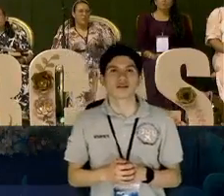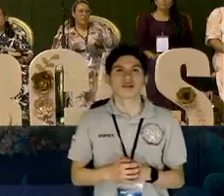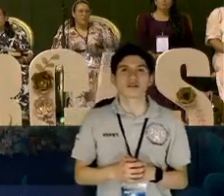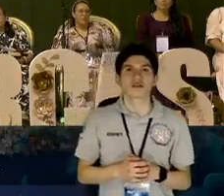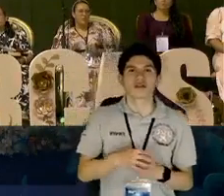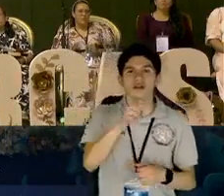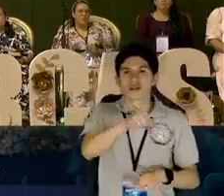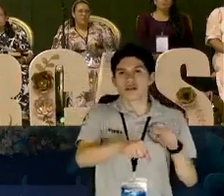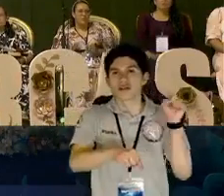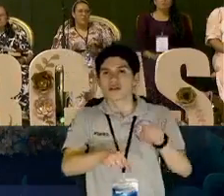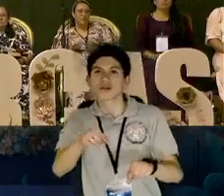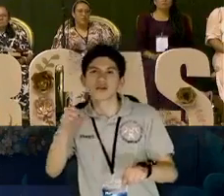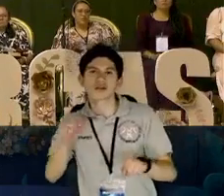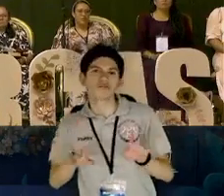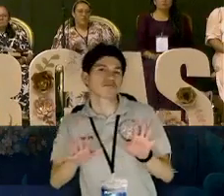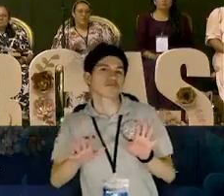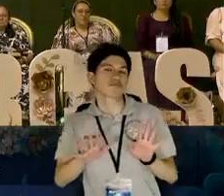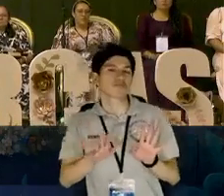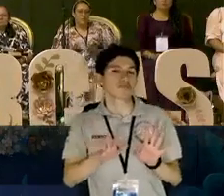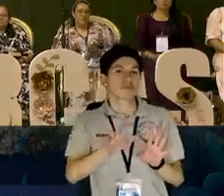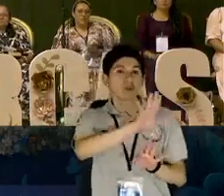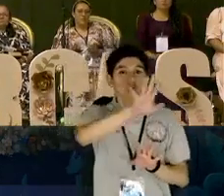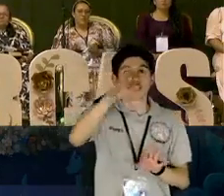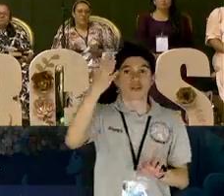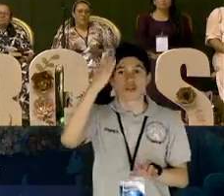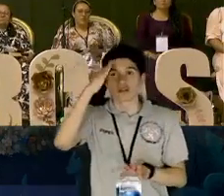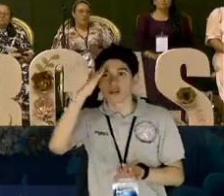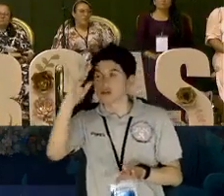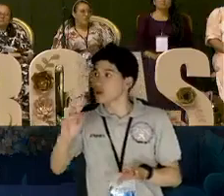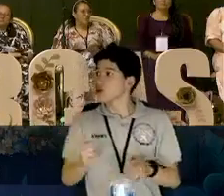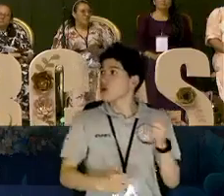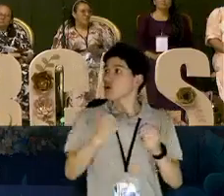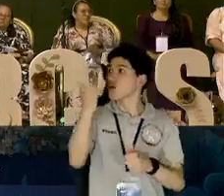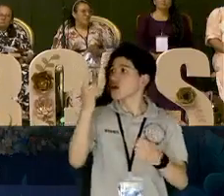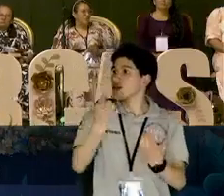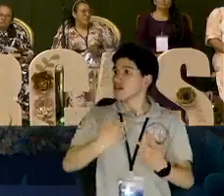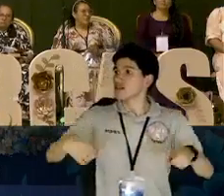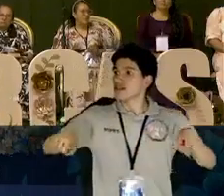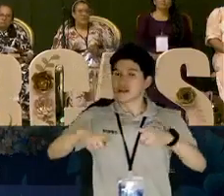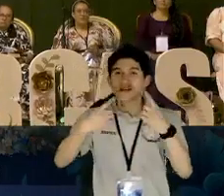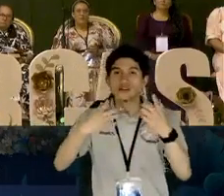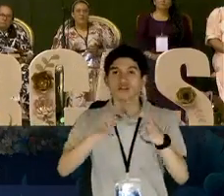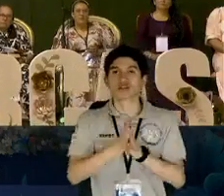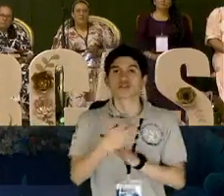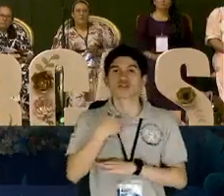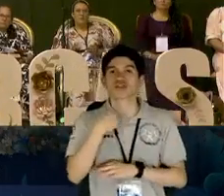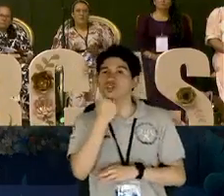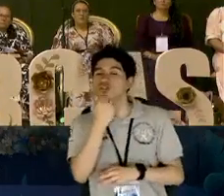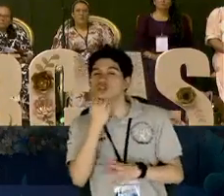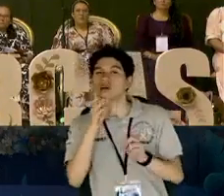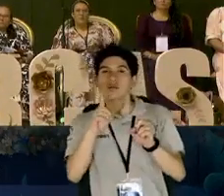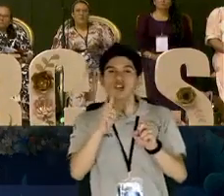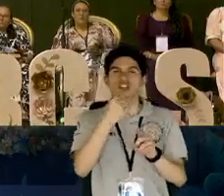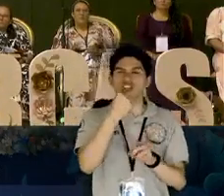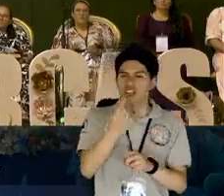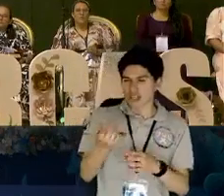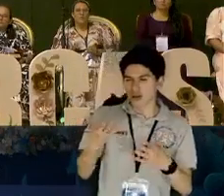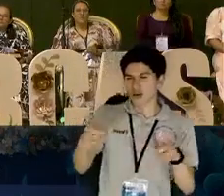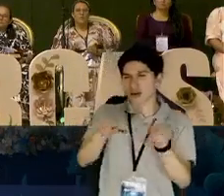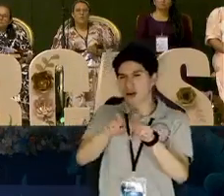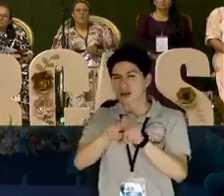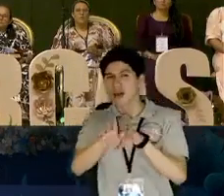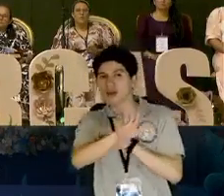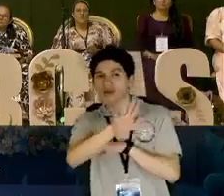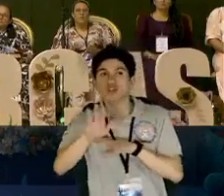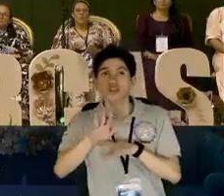Usted sabe cuál es la canción. Yo no sé. Pero si yo le digo al hermano, bueno, hermano, no solamente la nota,